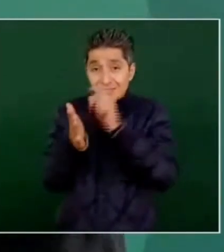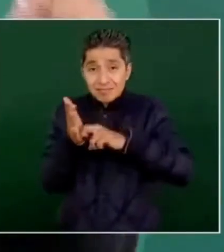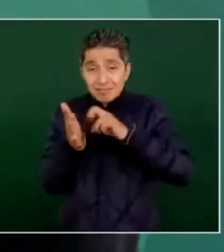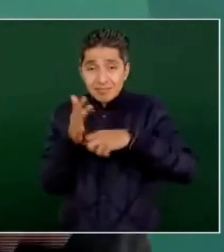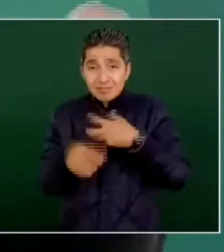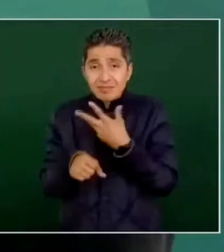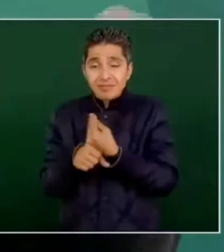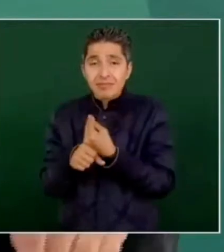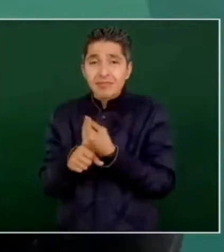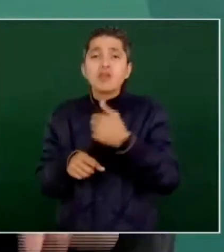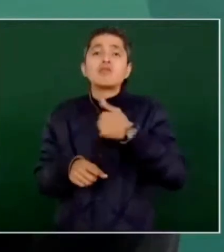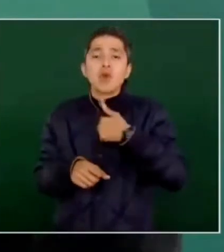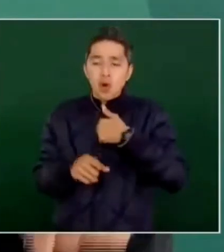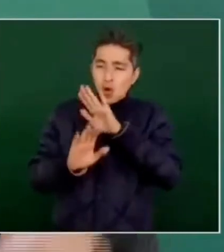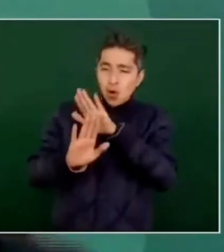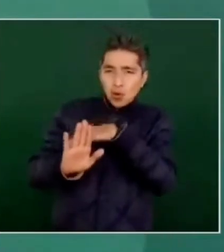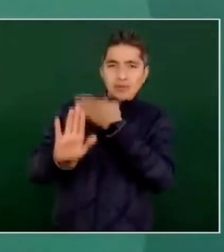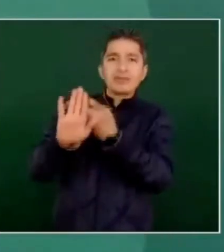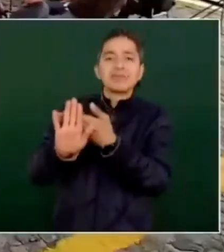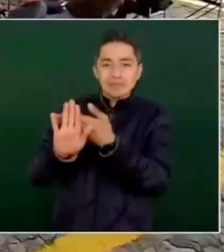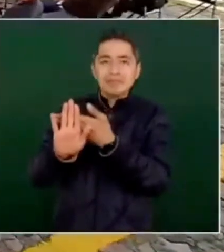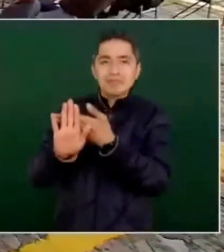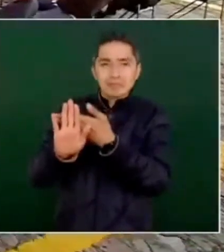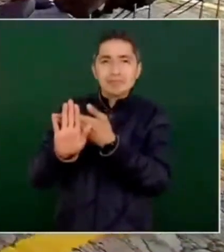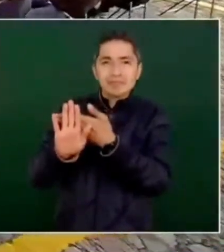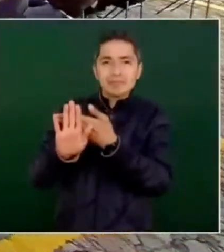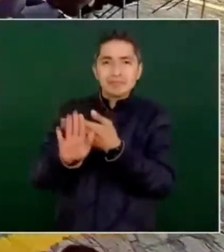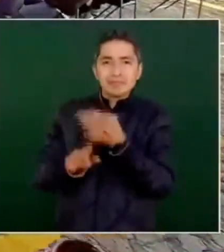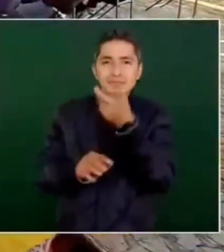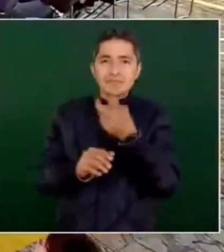Y yo estuve en contra.